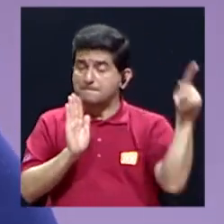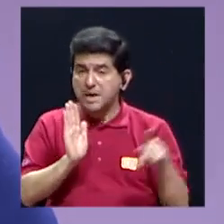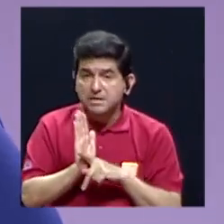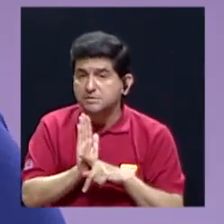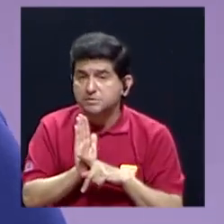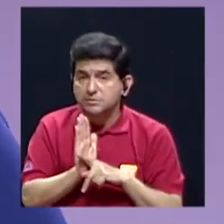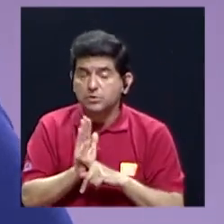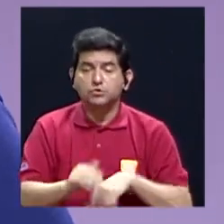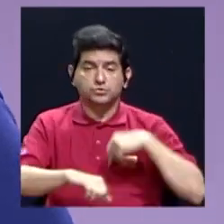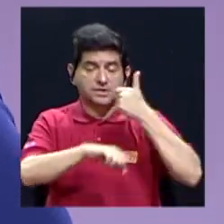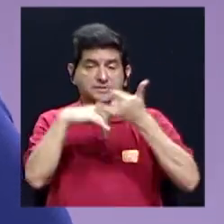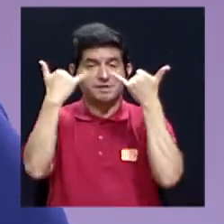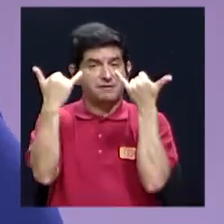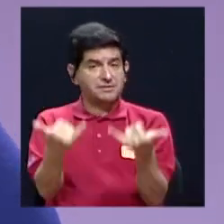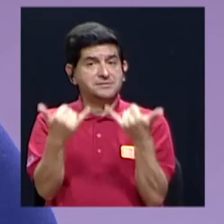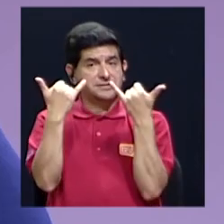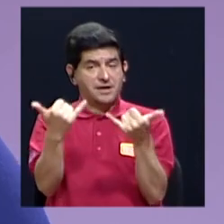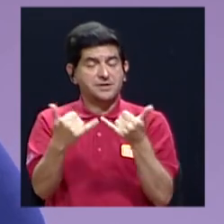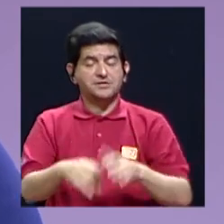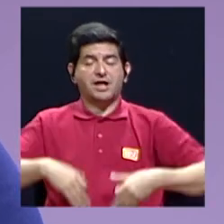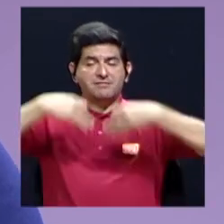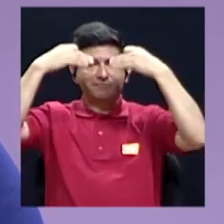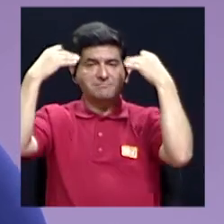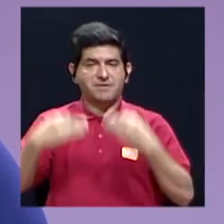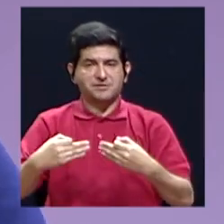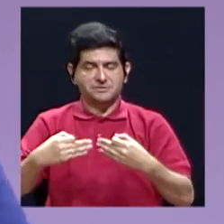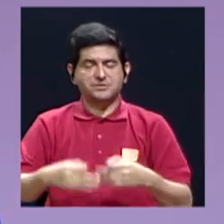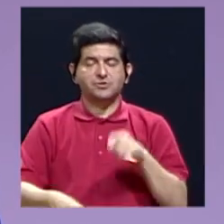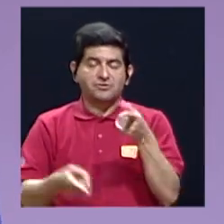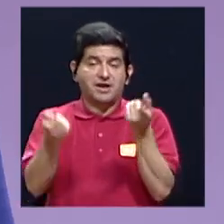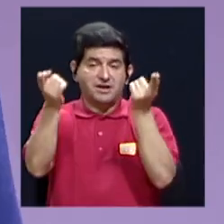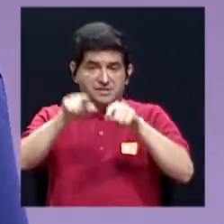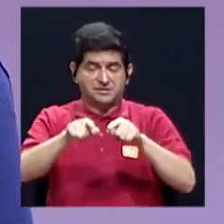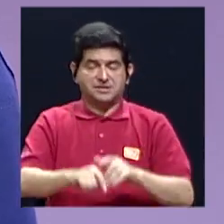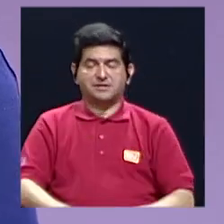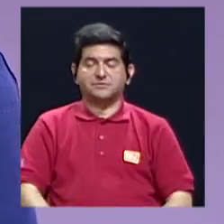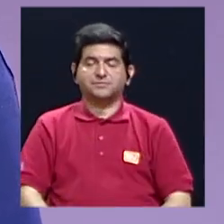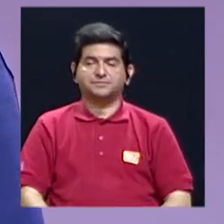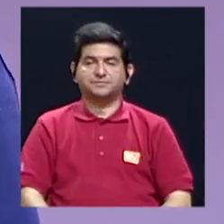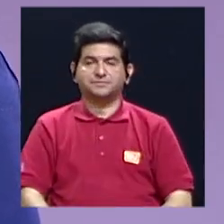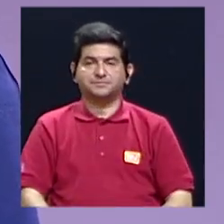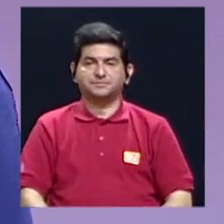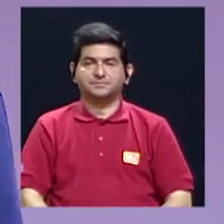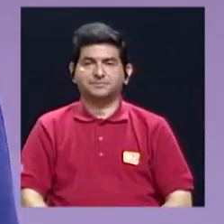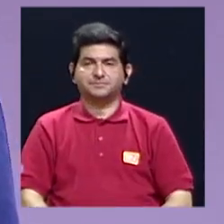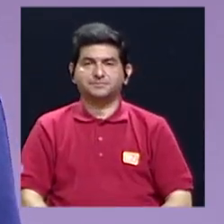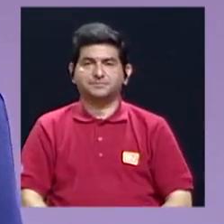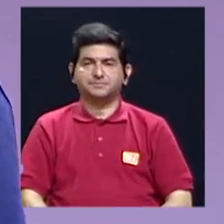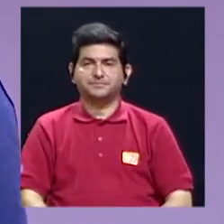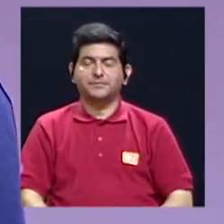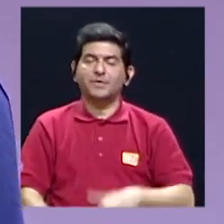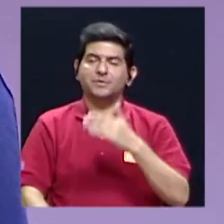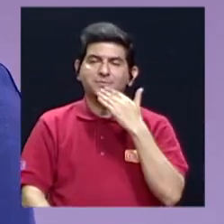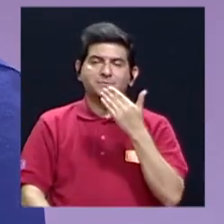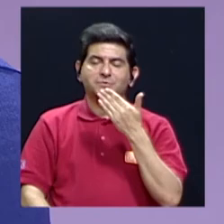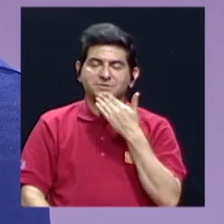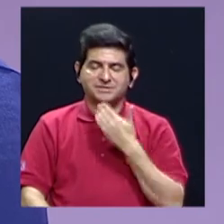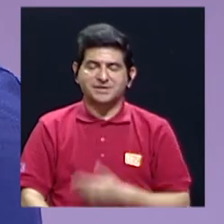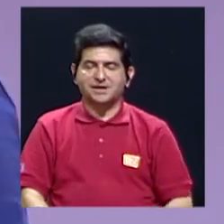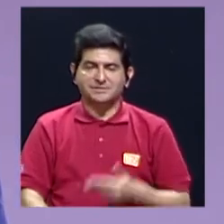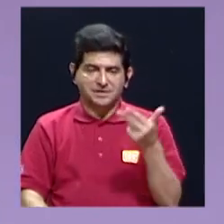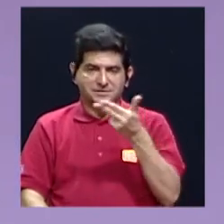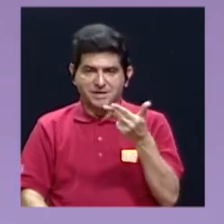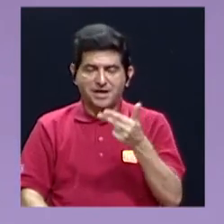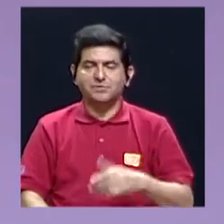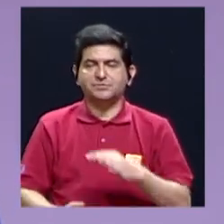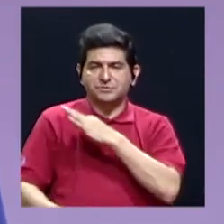principios planteados por la sentencia en cuestión, ¿verdad?, de Artavia Murillo. Entonces, agradecerles a nuestros